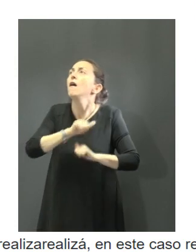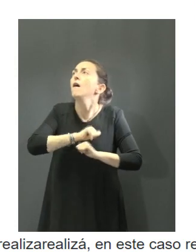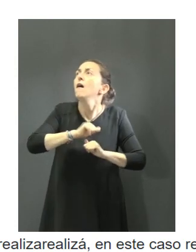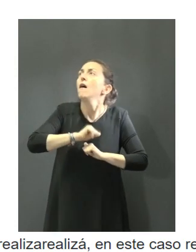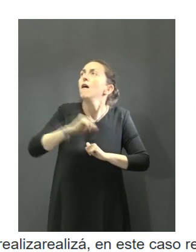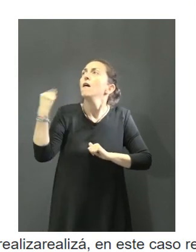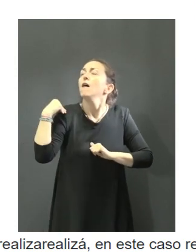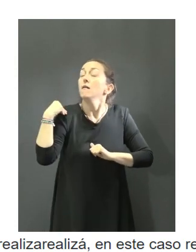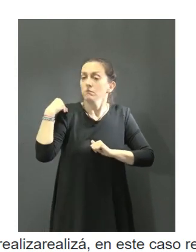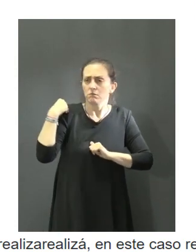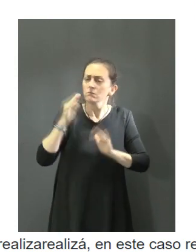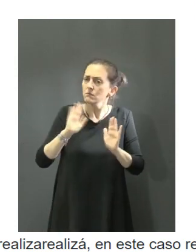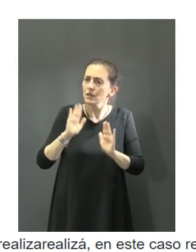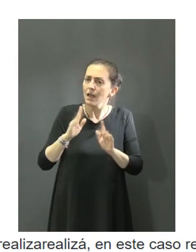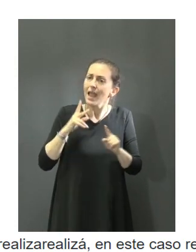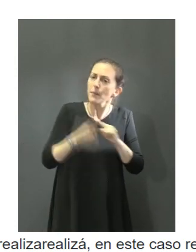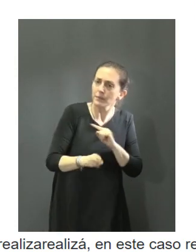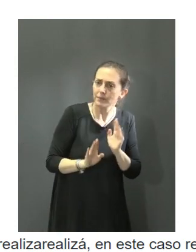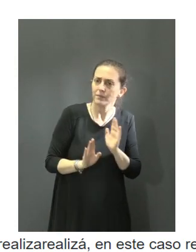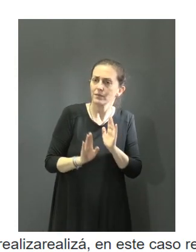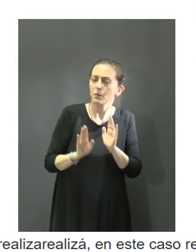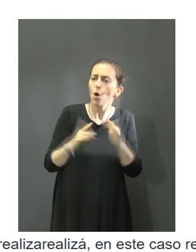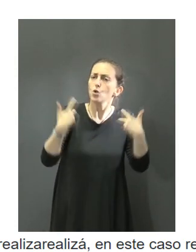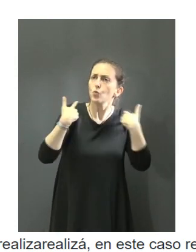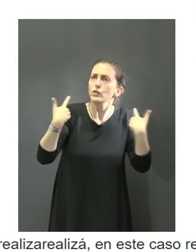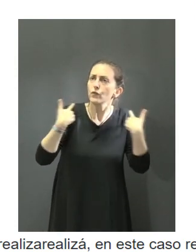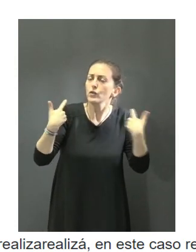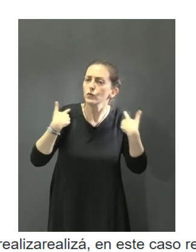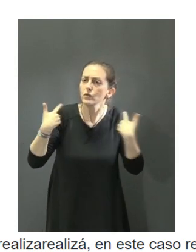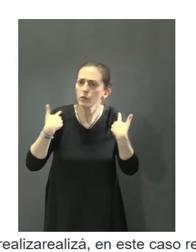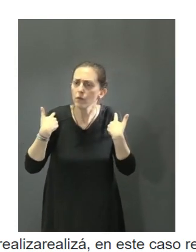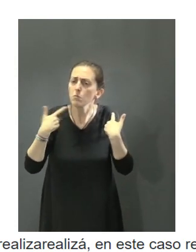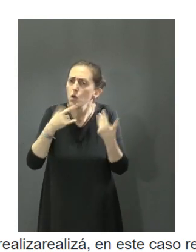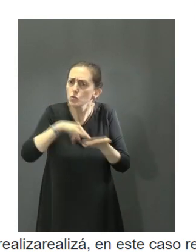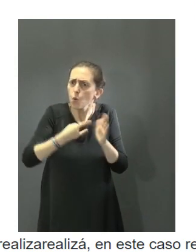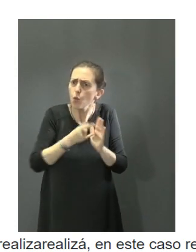llegue ese momento y pasarlo mal doblemente, porque no tienes la